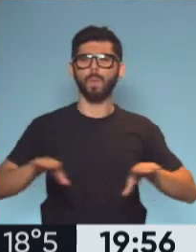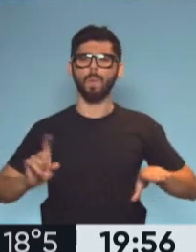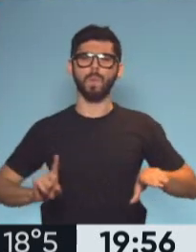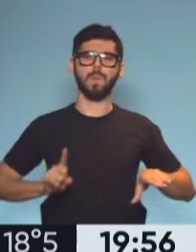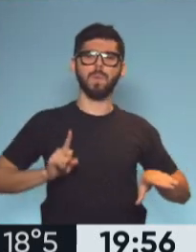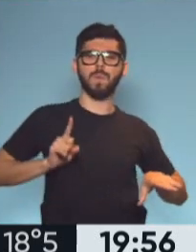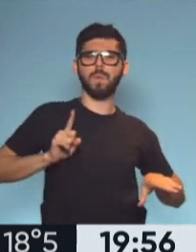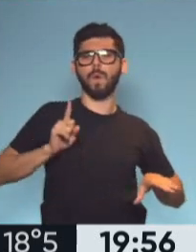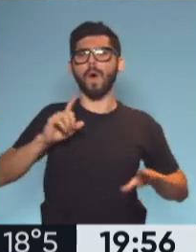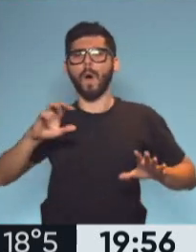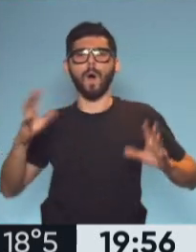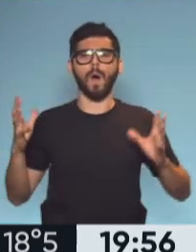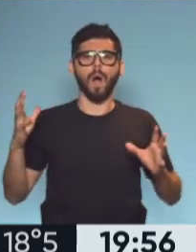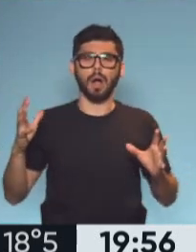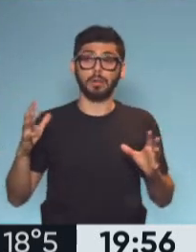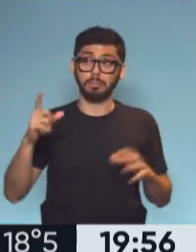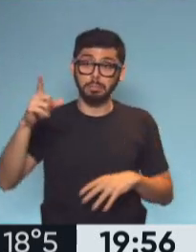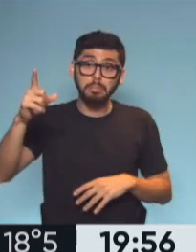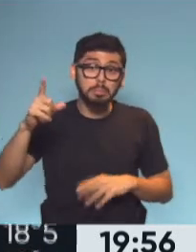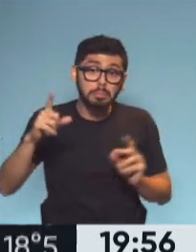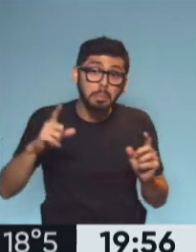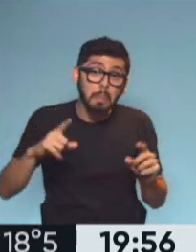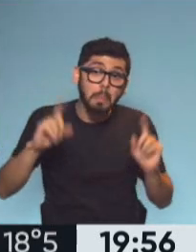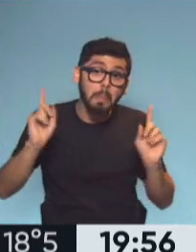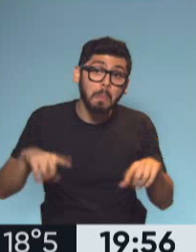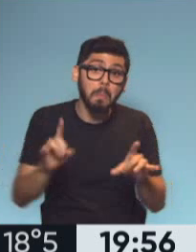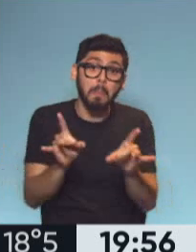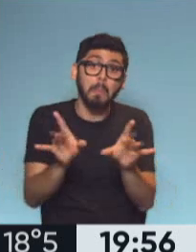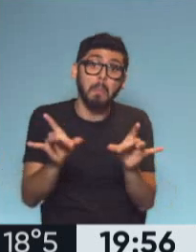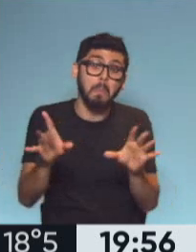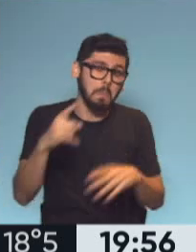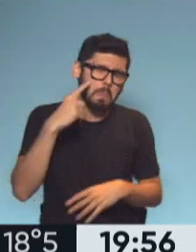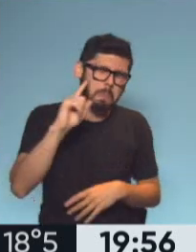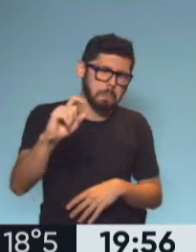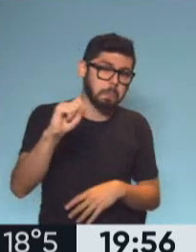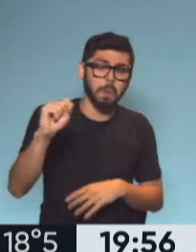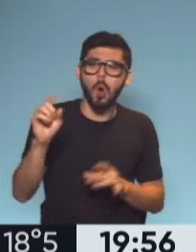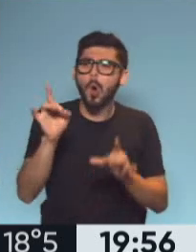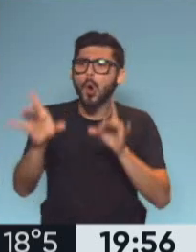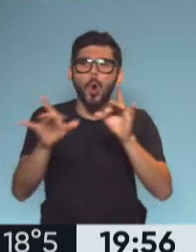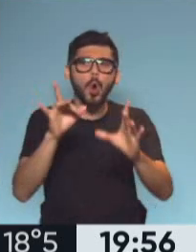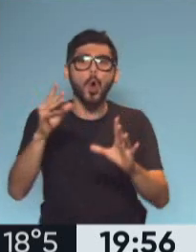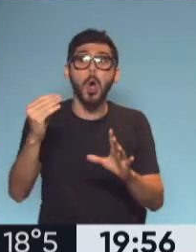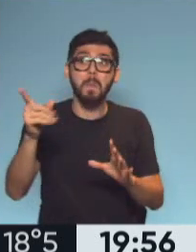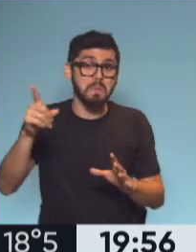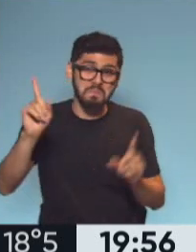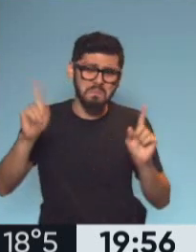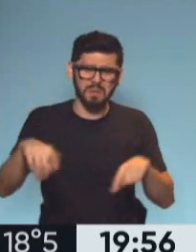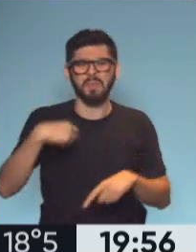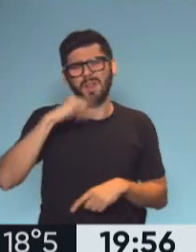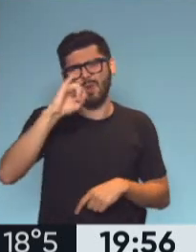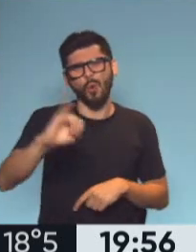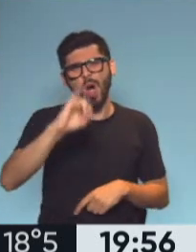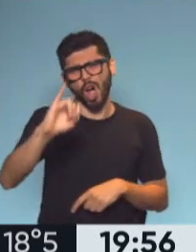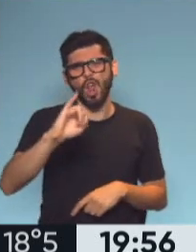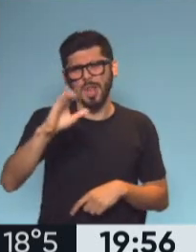OMS, todo lo que quiera, pero no tenían noción de qué era la infección, ni cómo se contagia la infección. Y se lo voy a contestar,